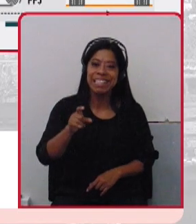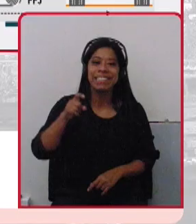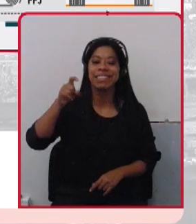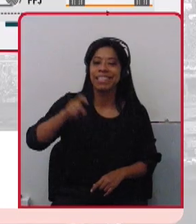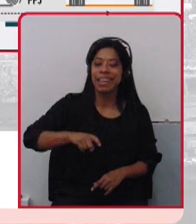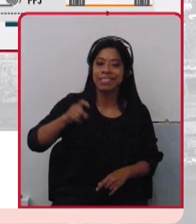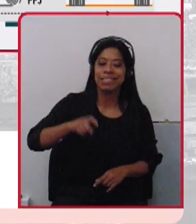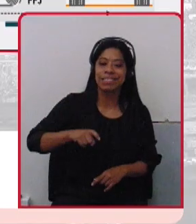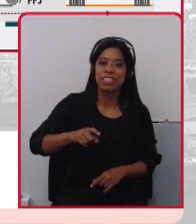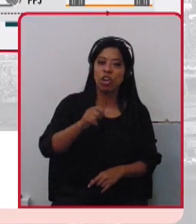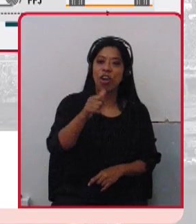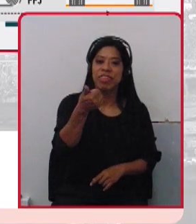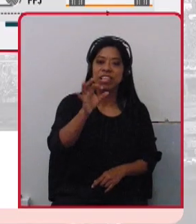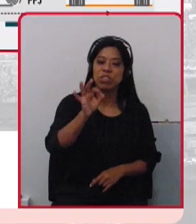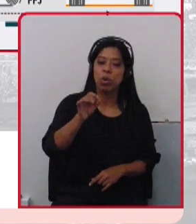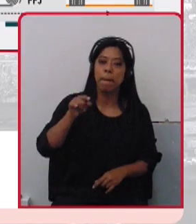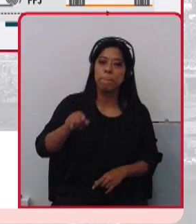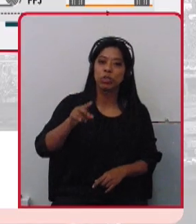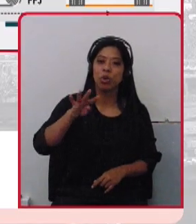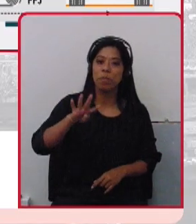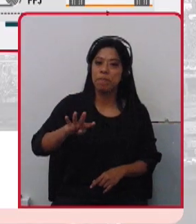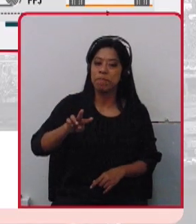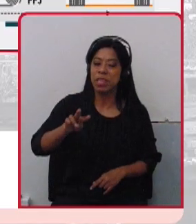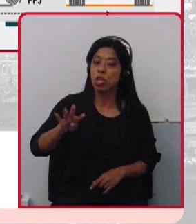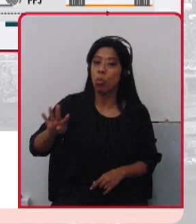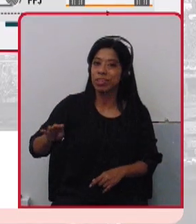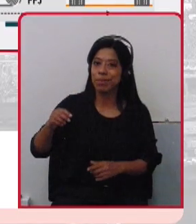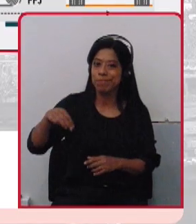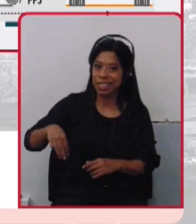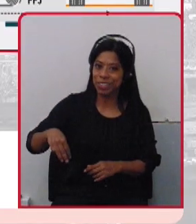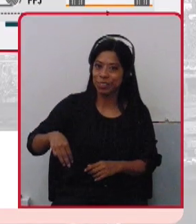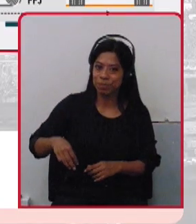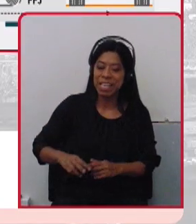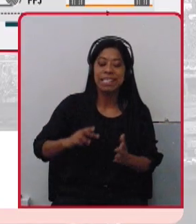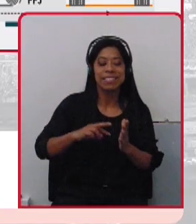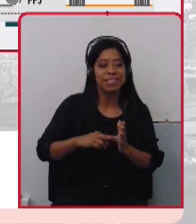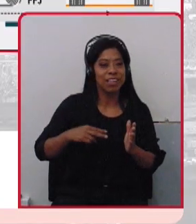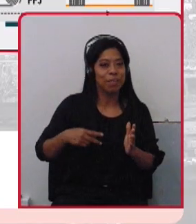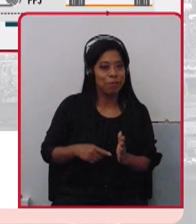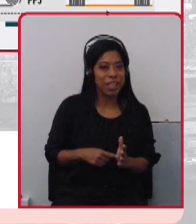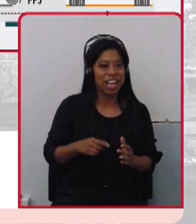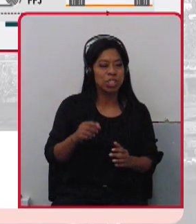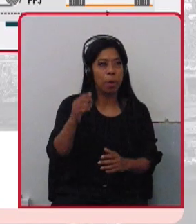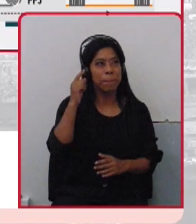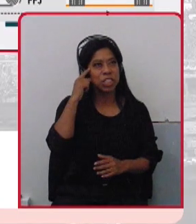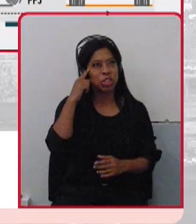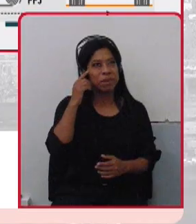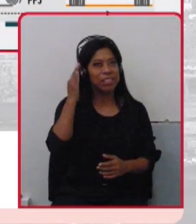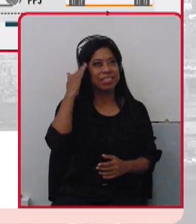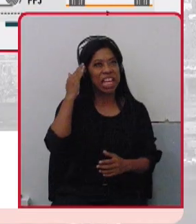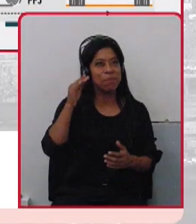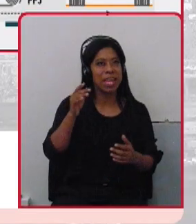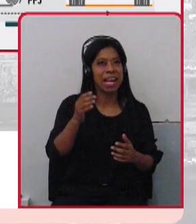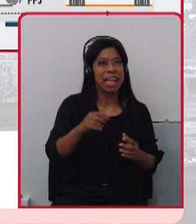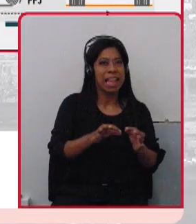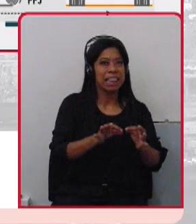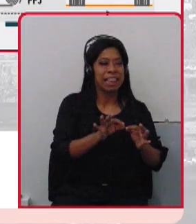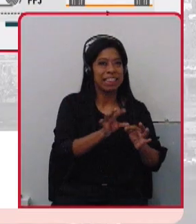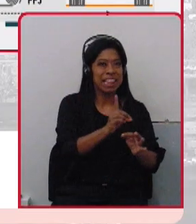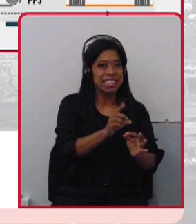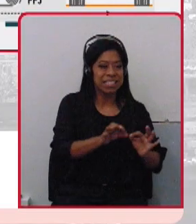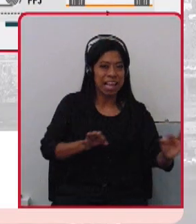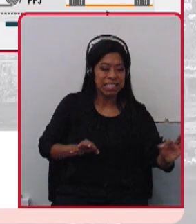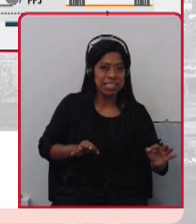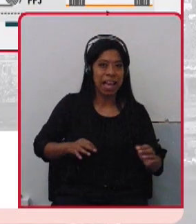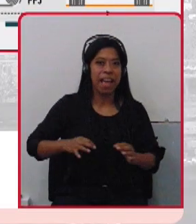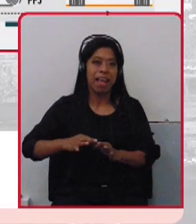necesito llegar a los 19.24 metros. Y por lo tanto, haciendo el cálculo de la distancia menos la constante